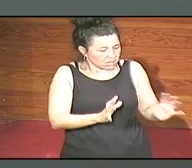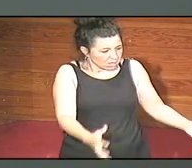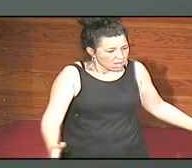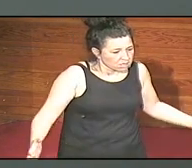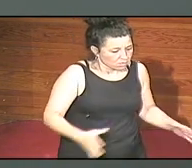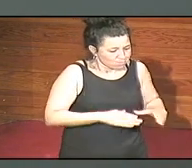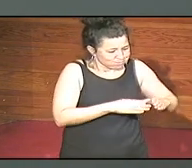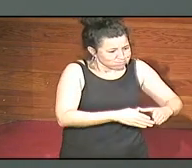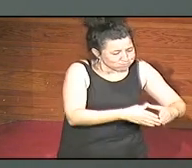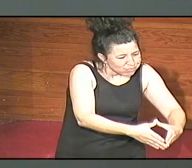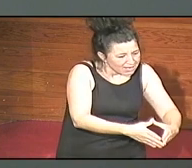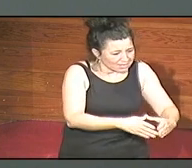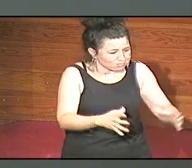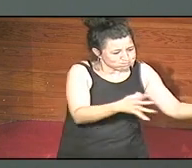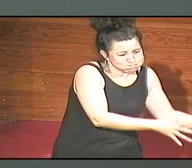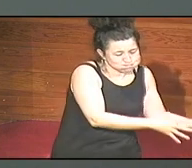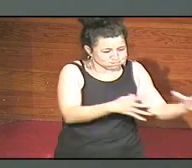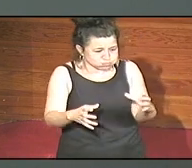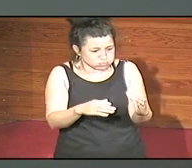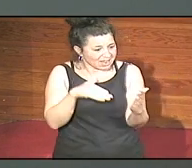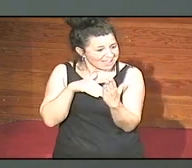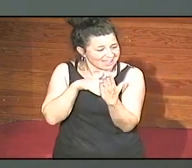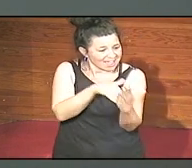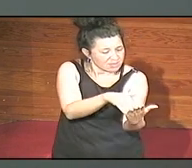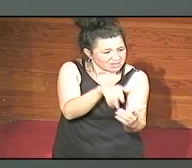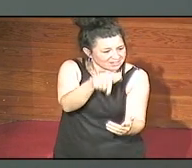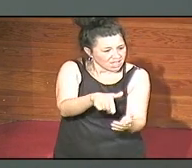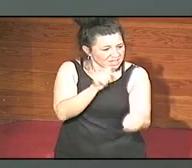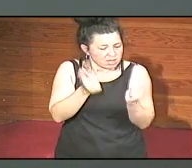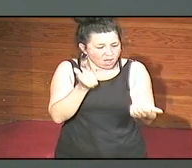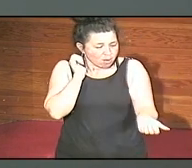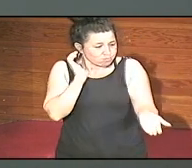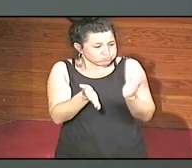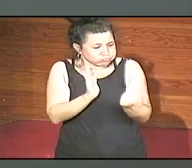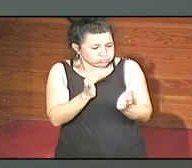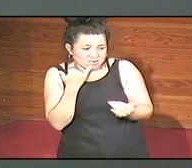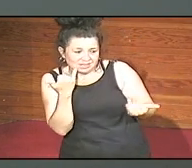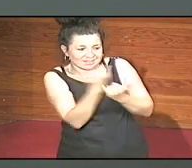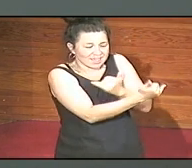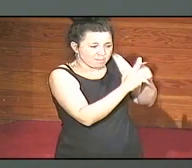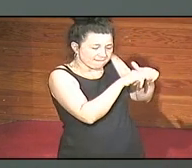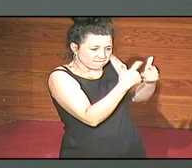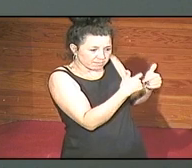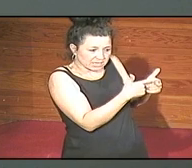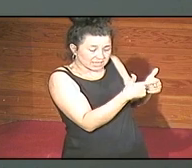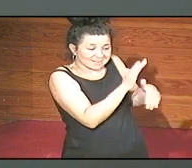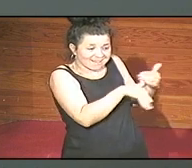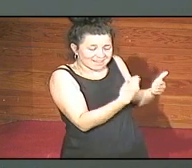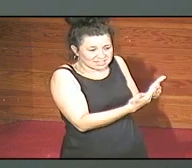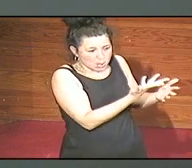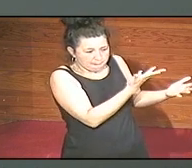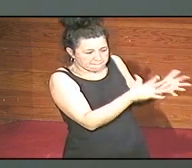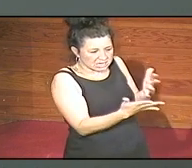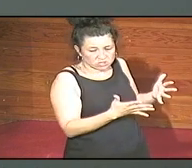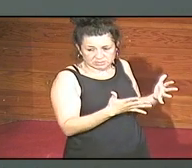camiones los meten los camiones los llevan a las granjas y los empiezan a torturar llaman a sus familias hasta que para más o menos